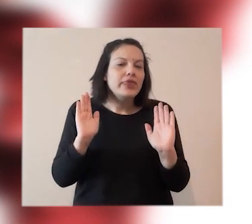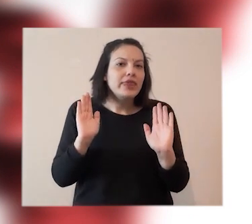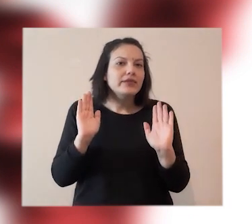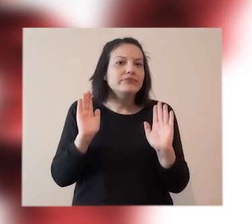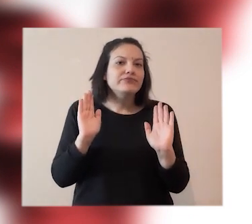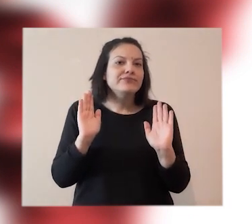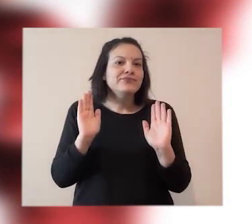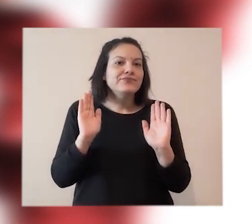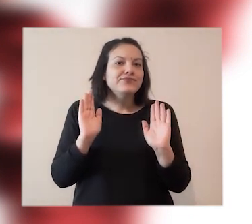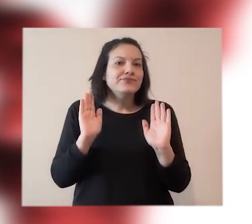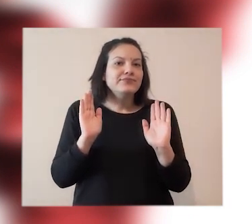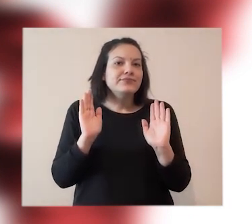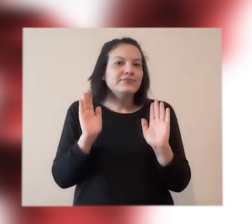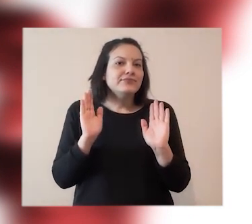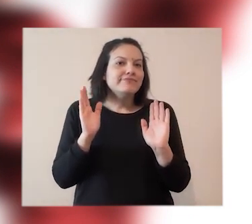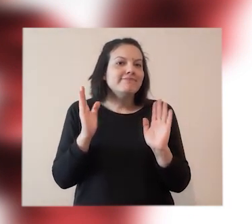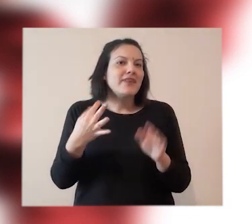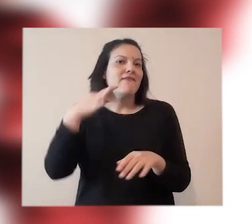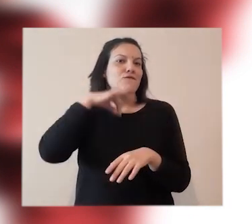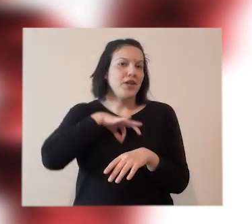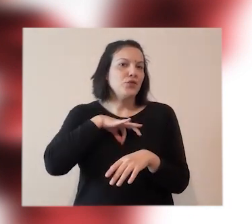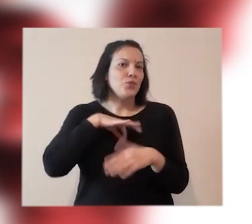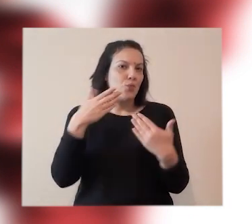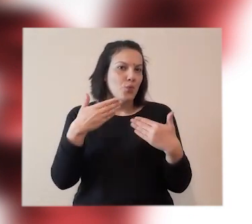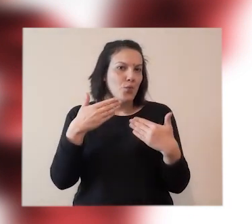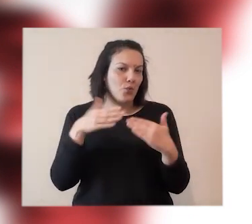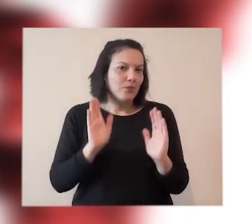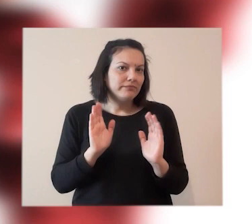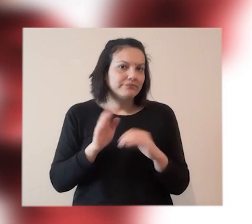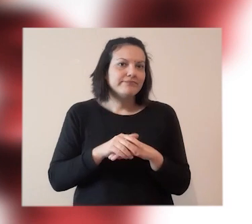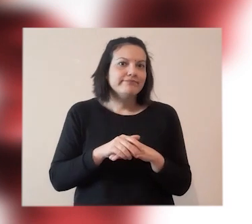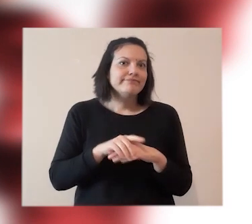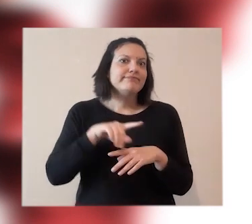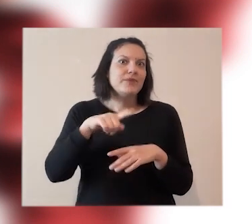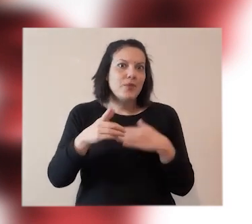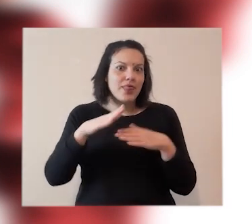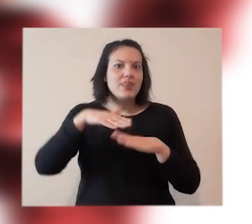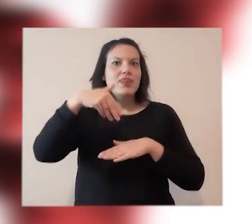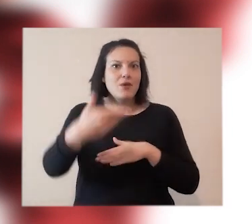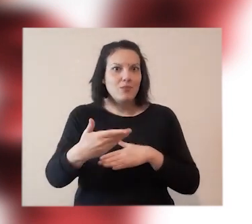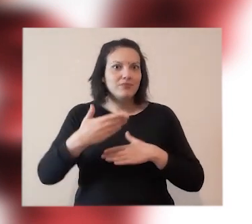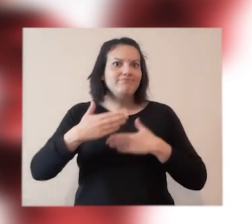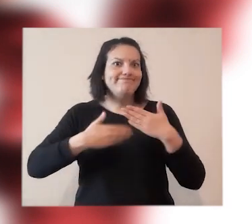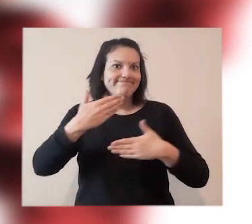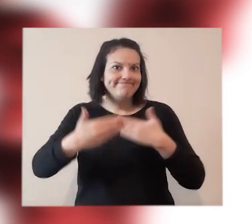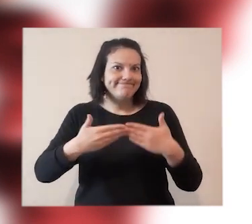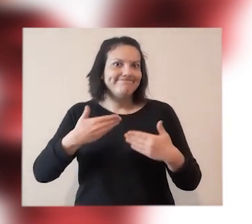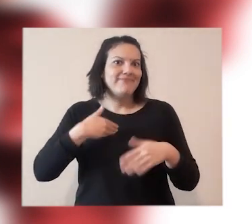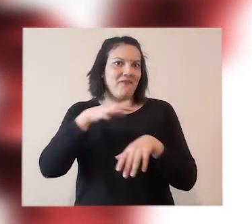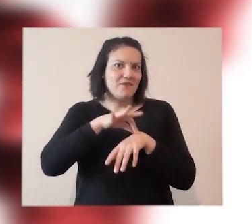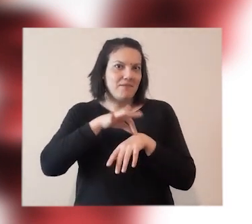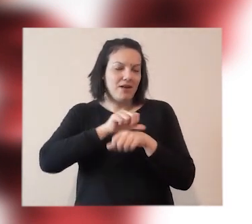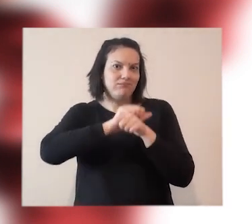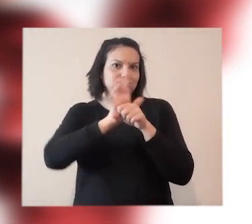tipo de ingreso del virus y, por supuesto, el desarrollo posterior de la